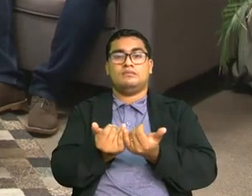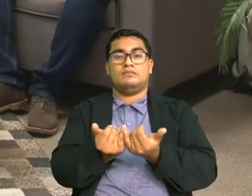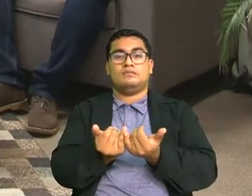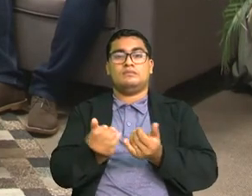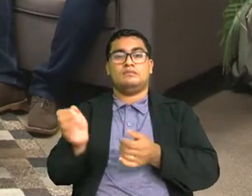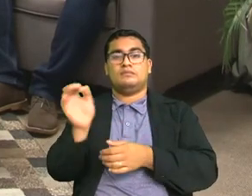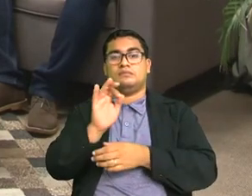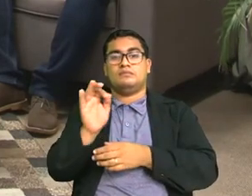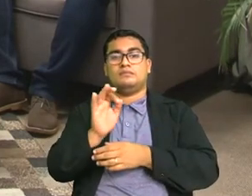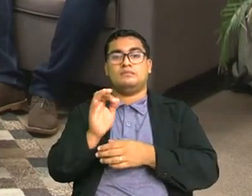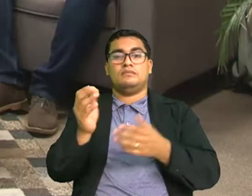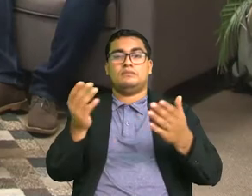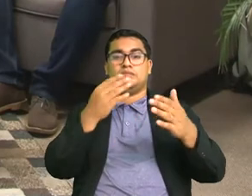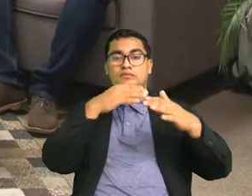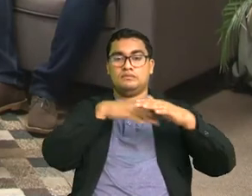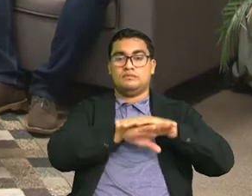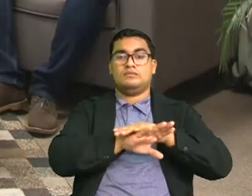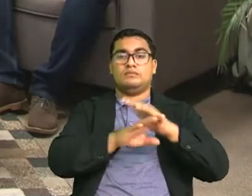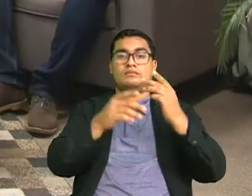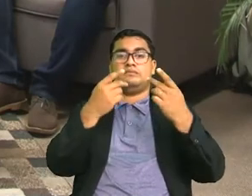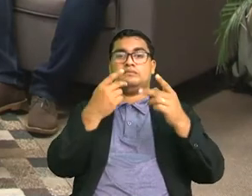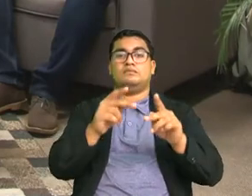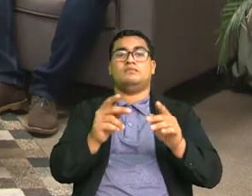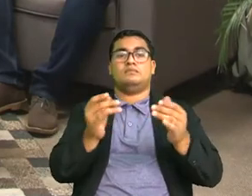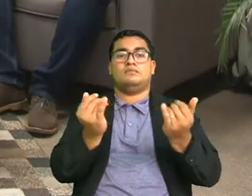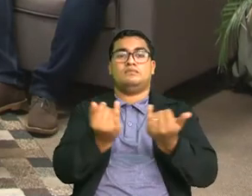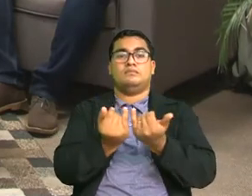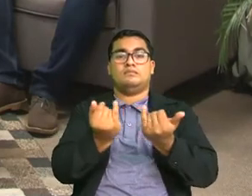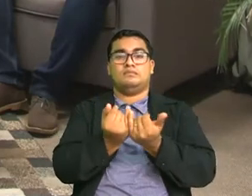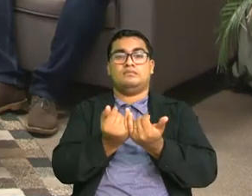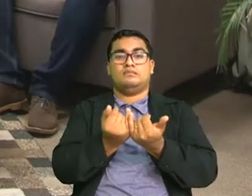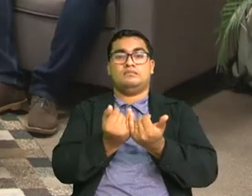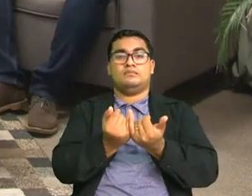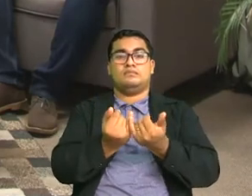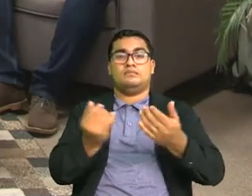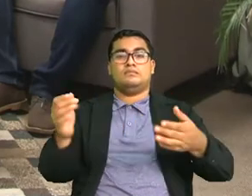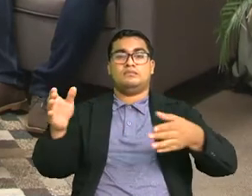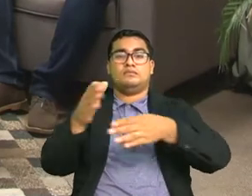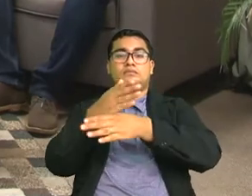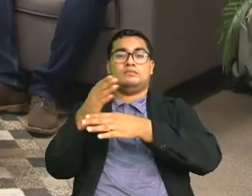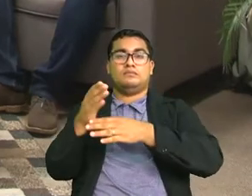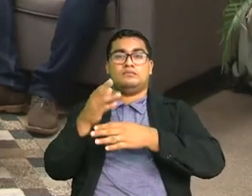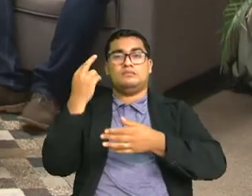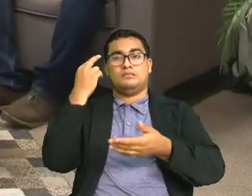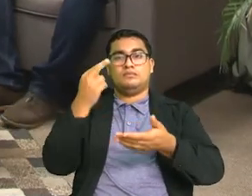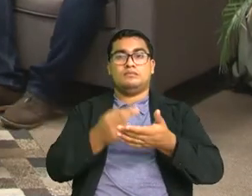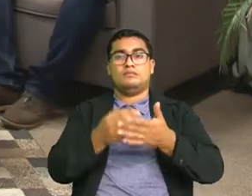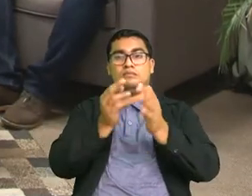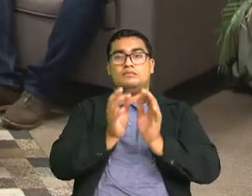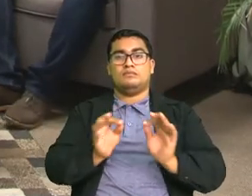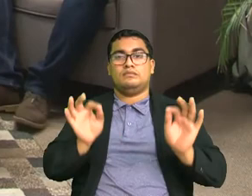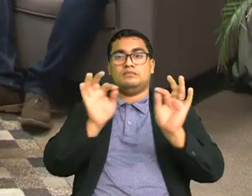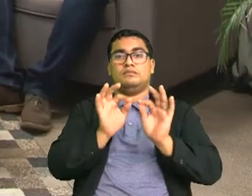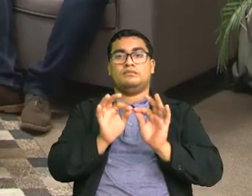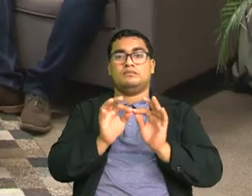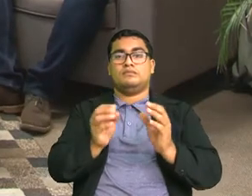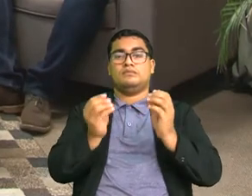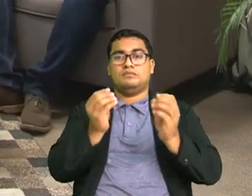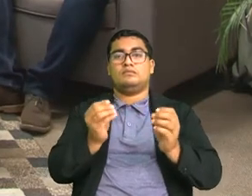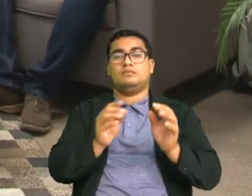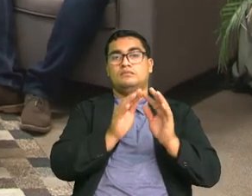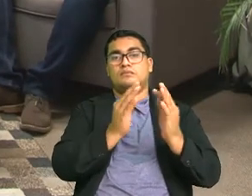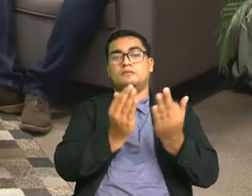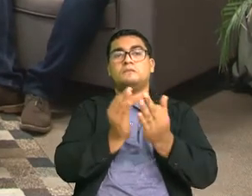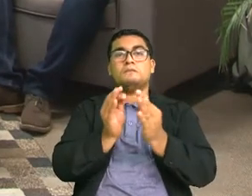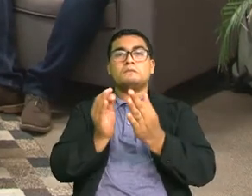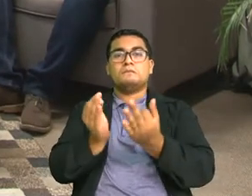el almacenamiento pero asimismo la comercialización de nuestros granos para no perder el valor y todo el sacrificio que implicó para una familia en